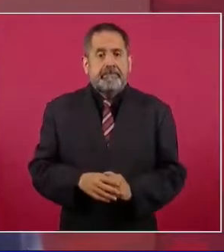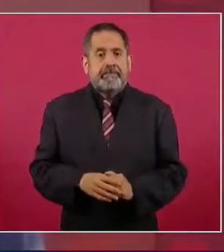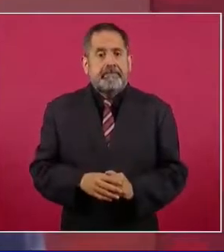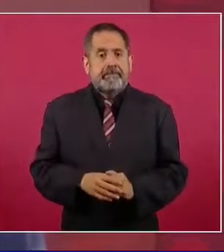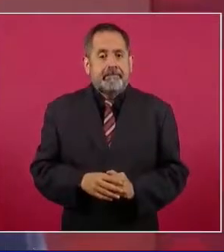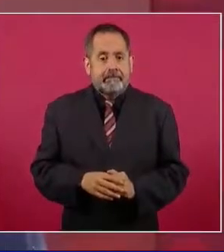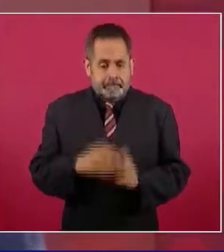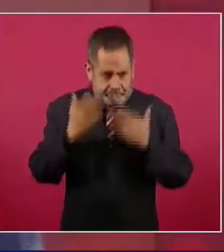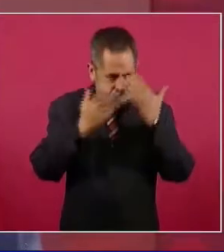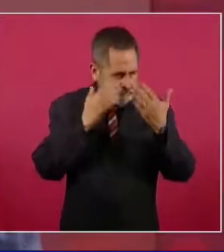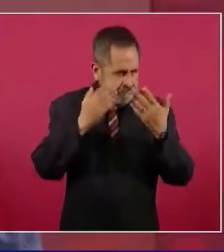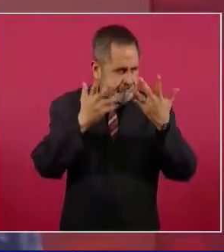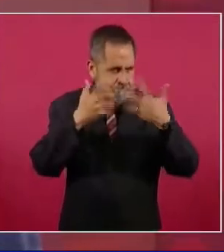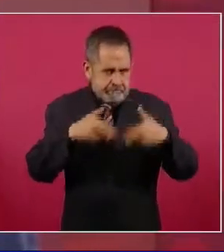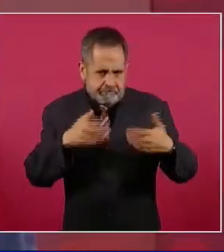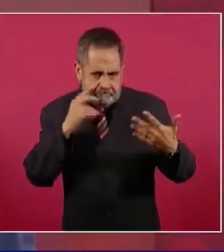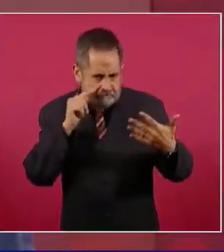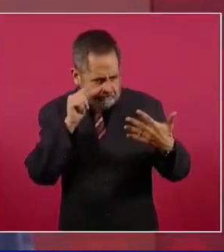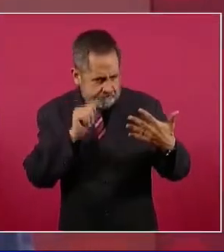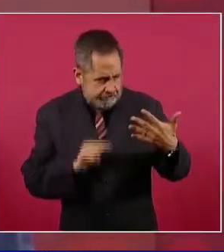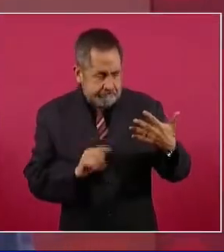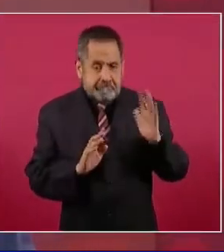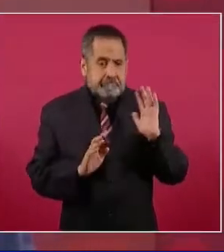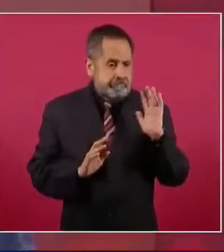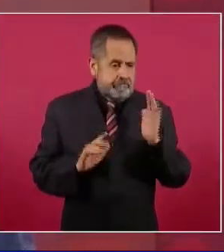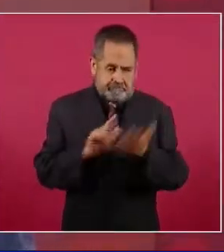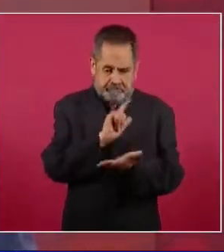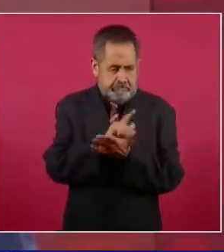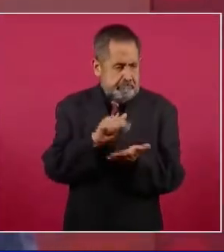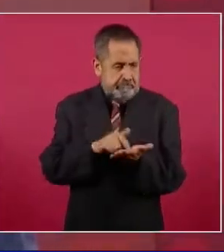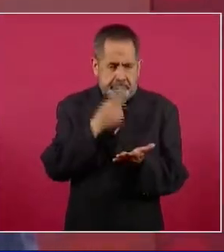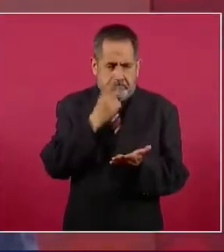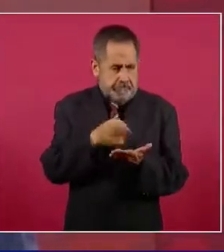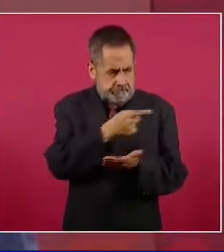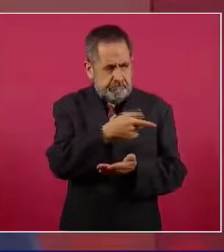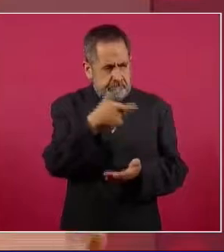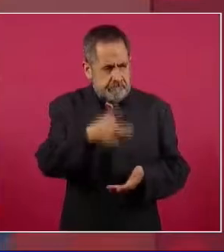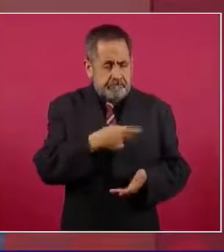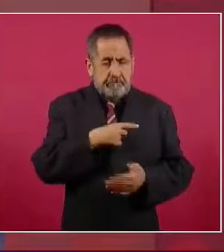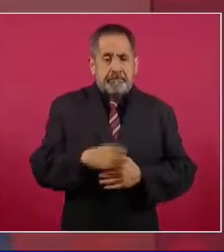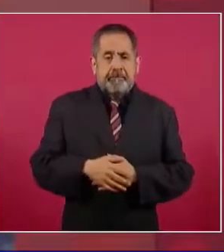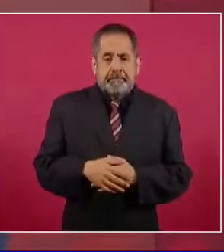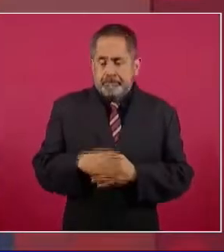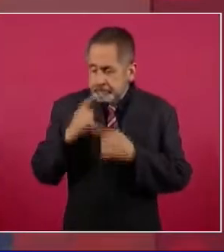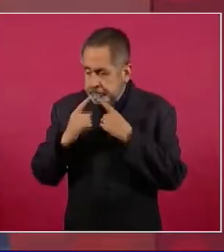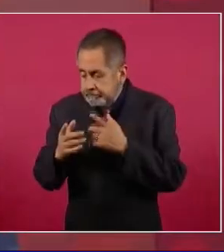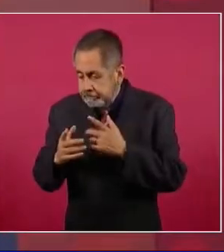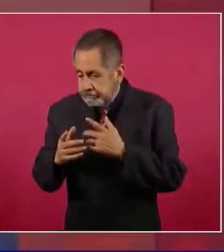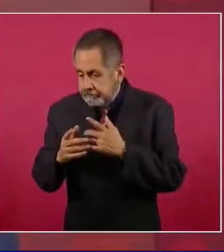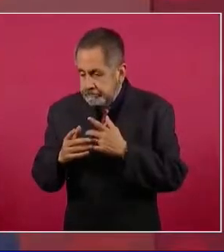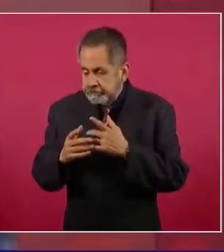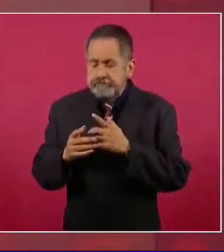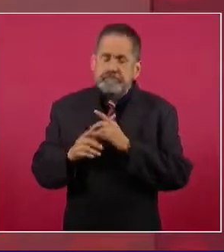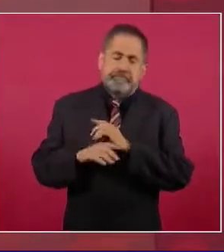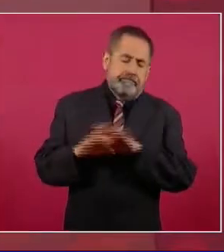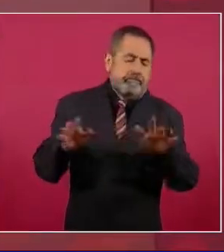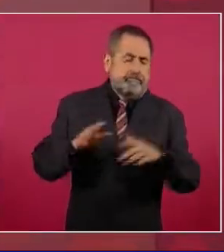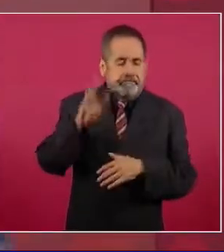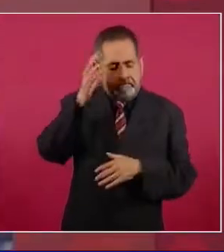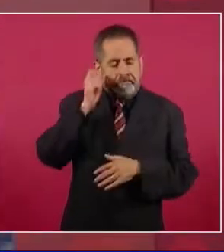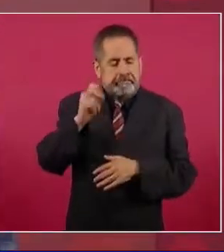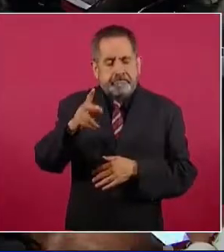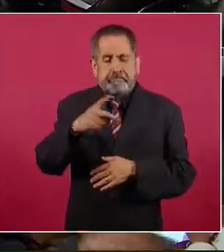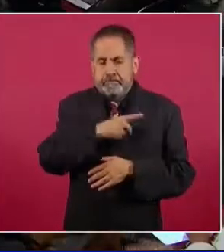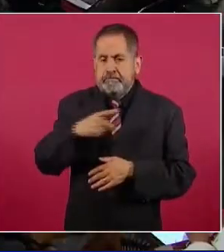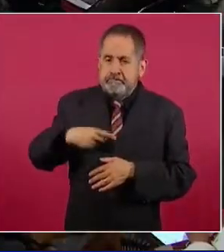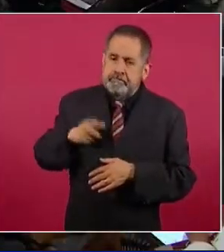que se haga una revisión de acuerdo a la ley. Y al final pues se llegó a la conclusión de que sí debía.